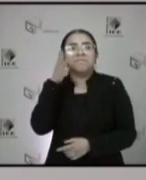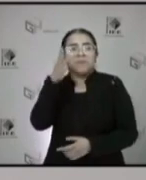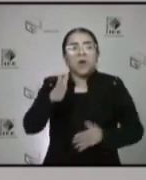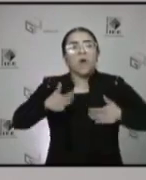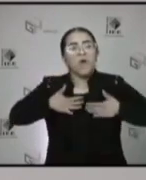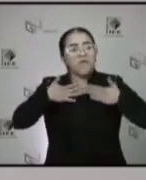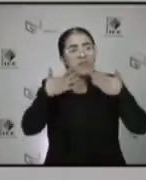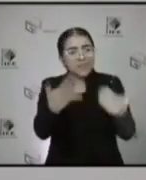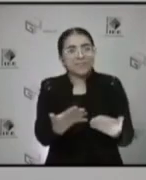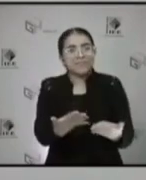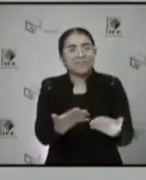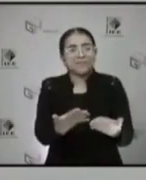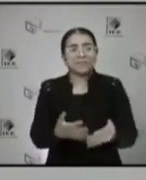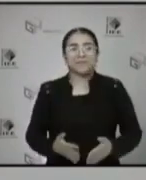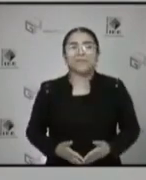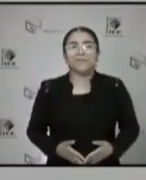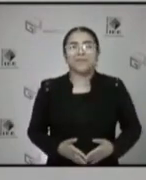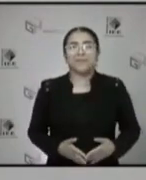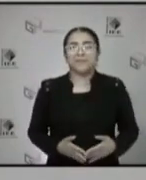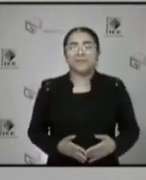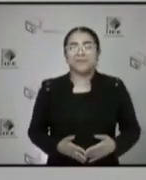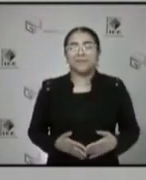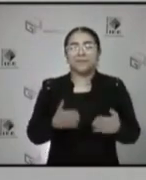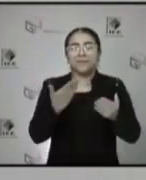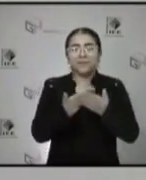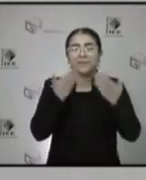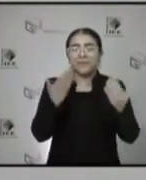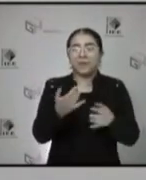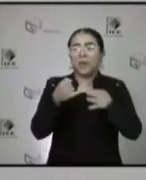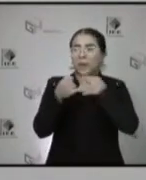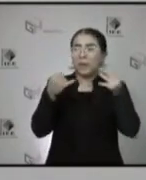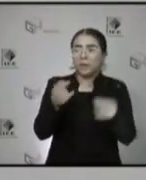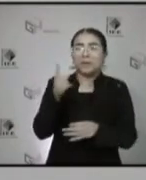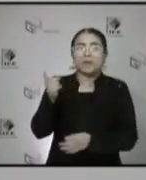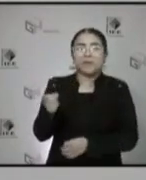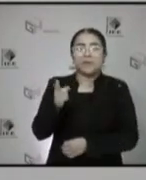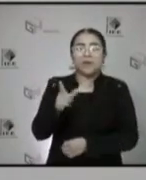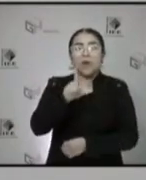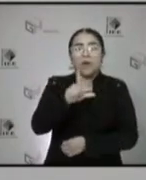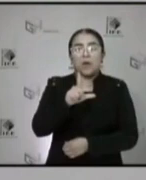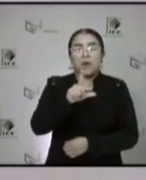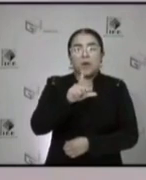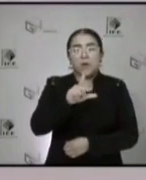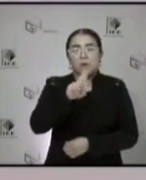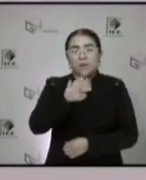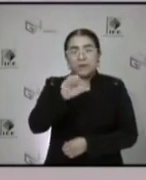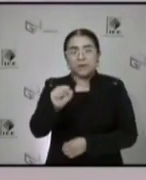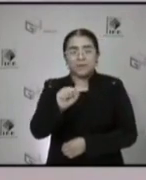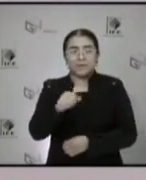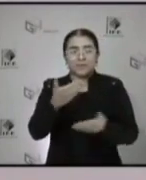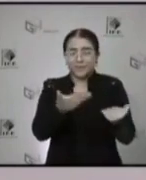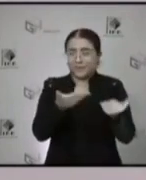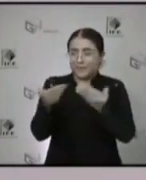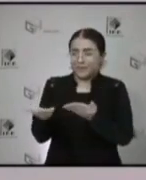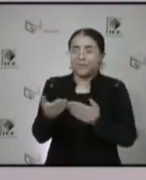confianza. Gracias, candidato. Es el turno para el mensaje final del candidato José Luis Lima. Muchas